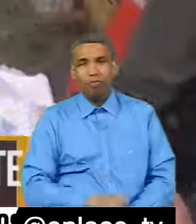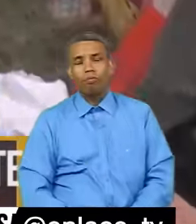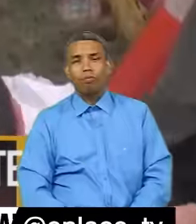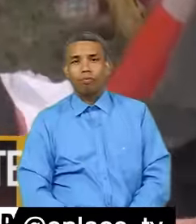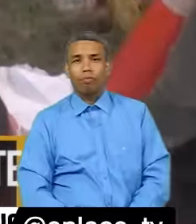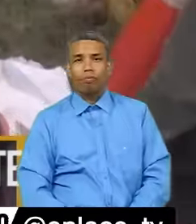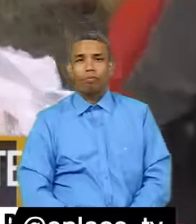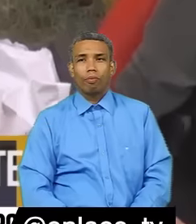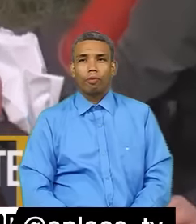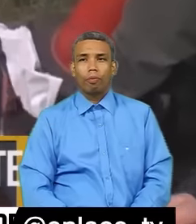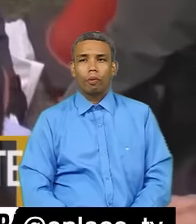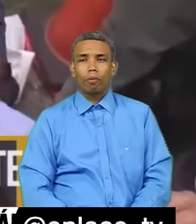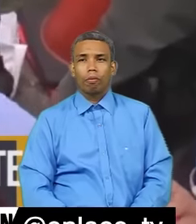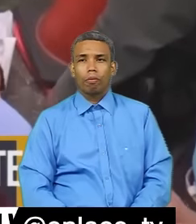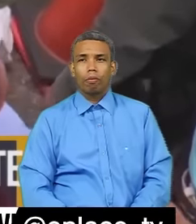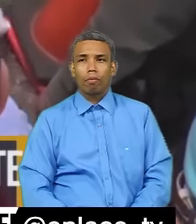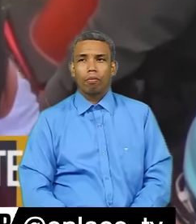levantamiento.